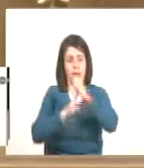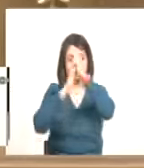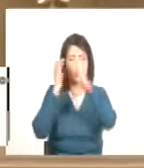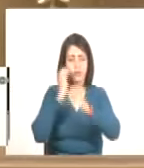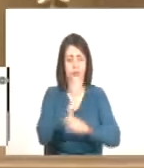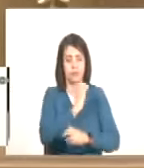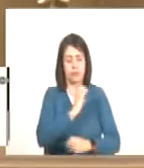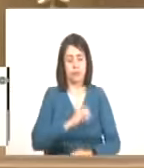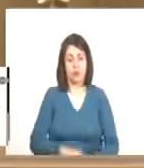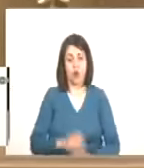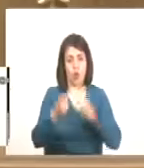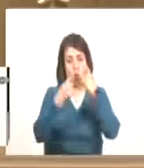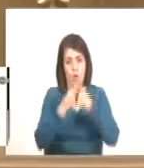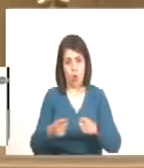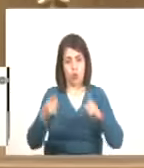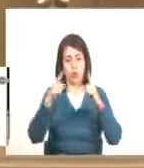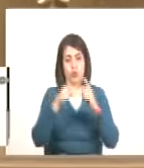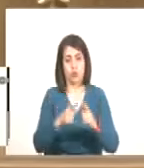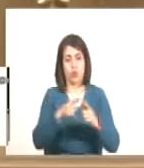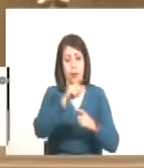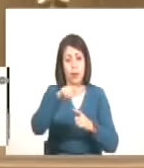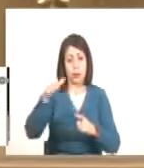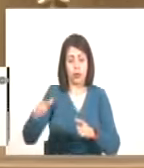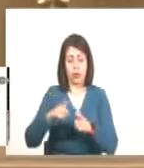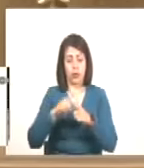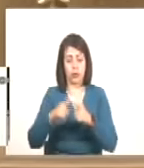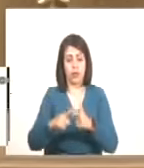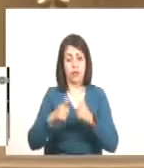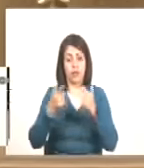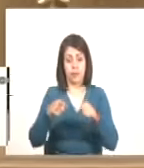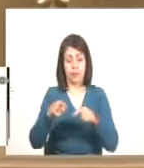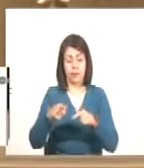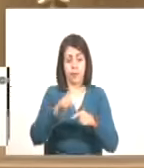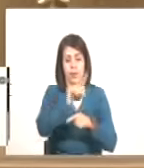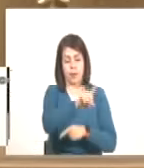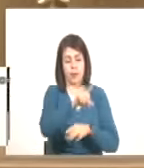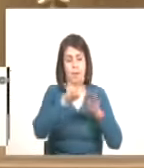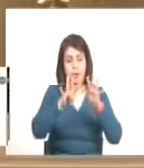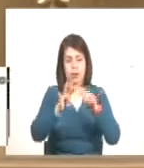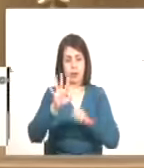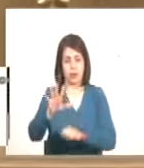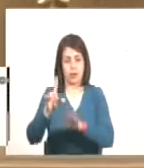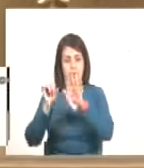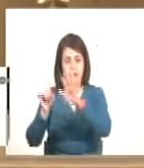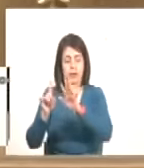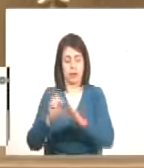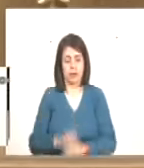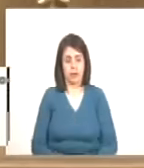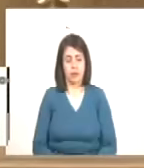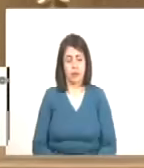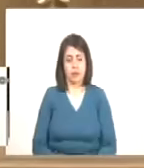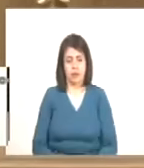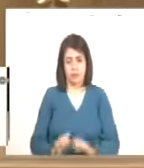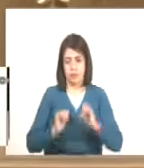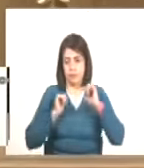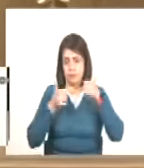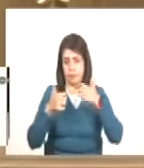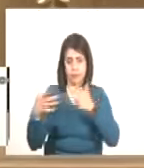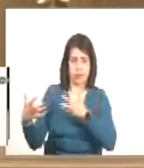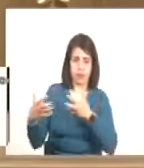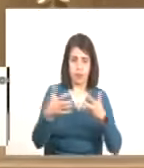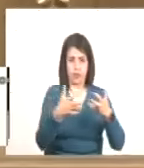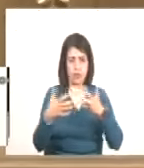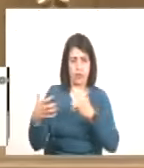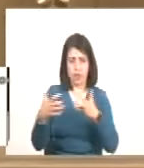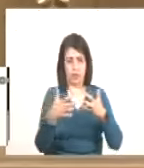Fidel Castro y otros 80 expedicionarios del yate Granma en 1956 para comenzar la guerra de